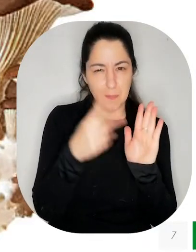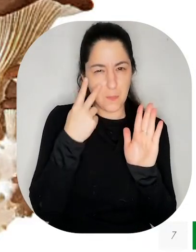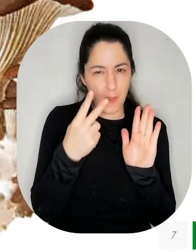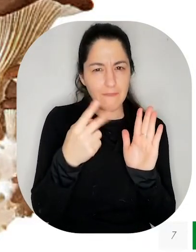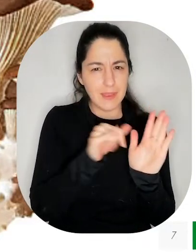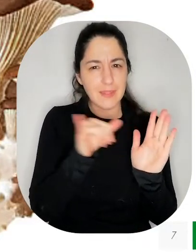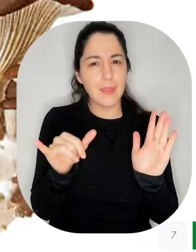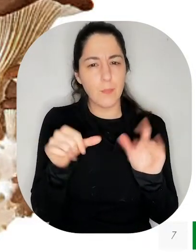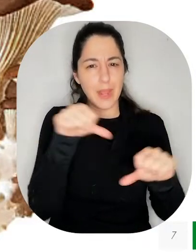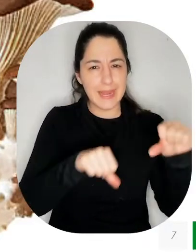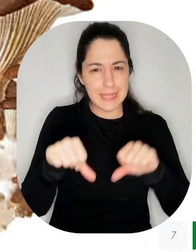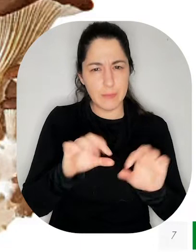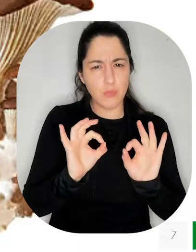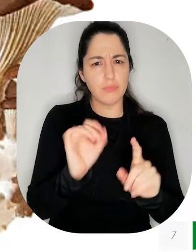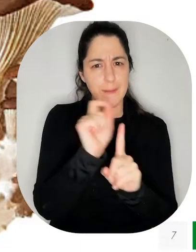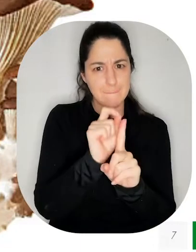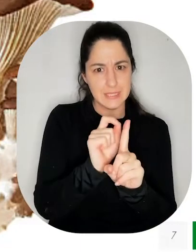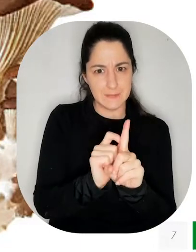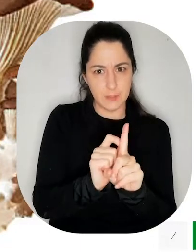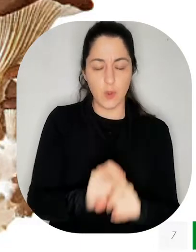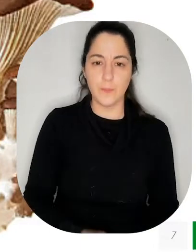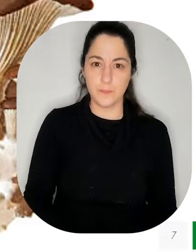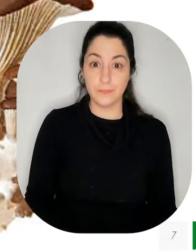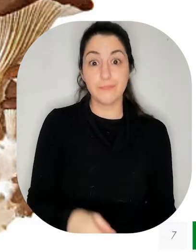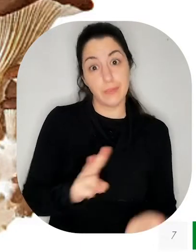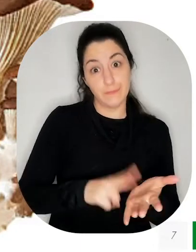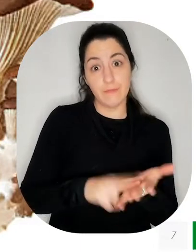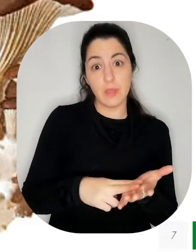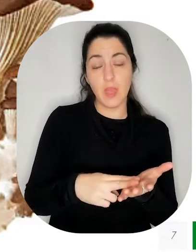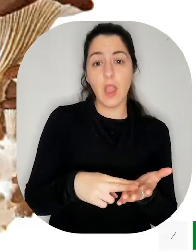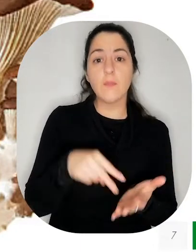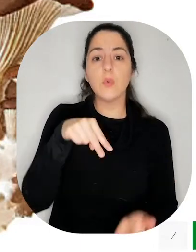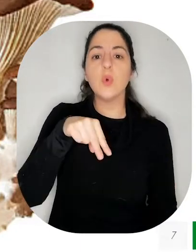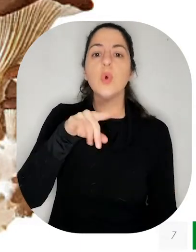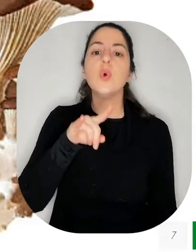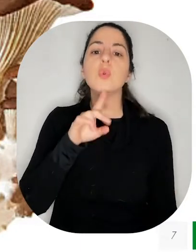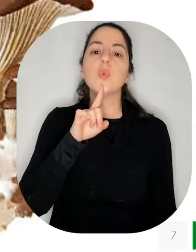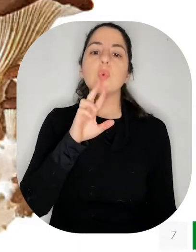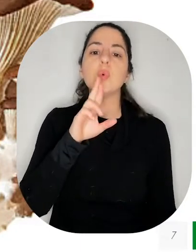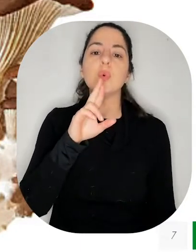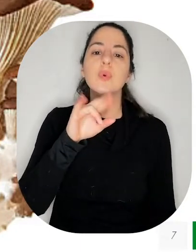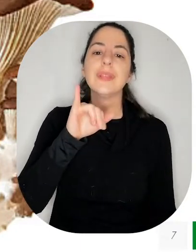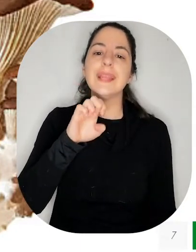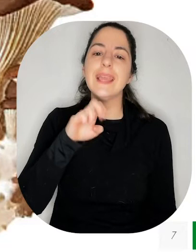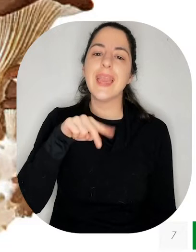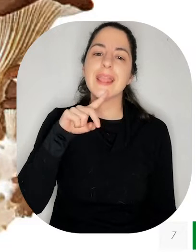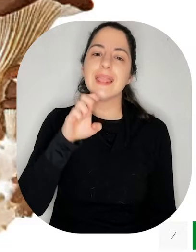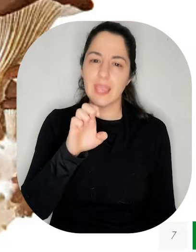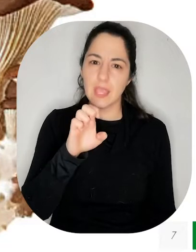polifenoles. Vamos a ver después los microquímicos más específicamente, que son nutrientes, pero tienen esas